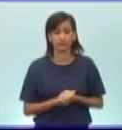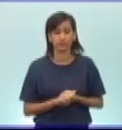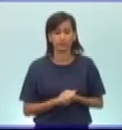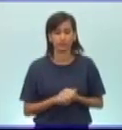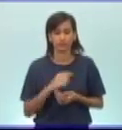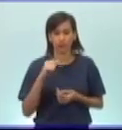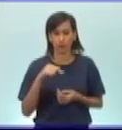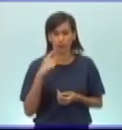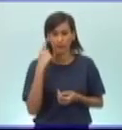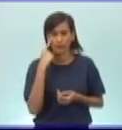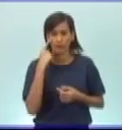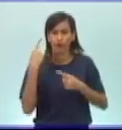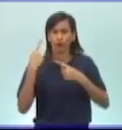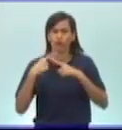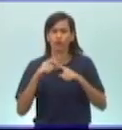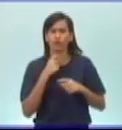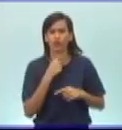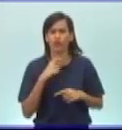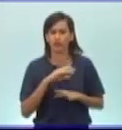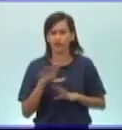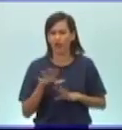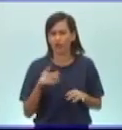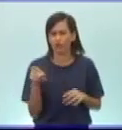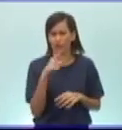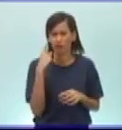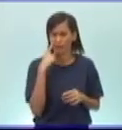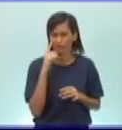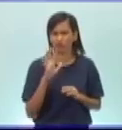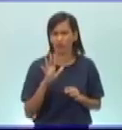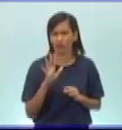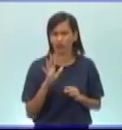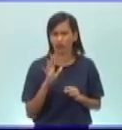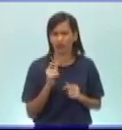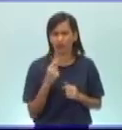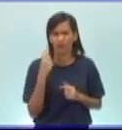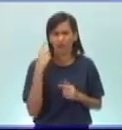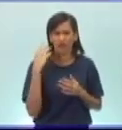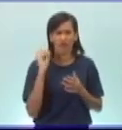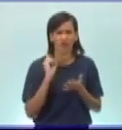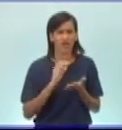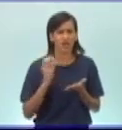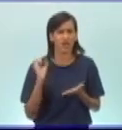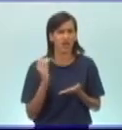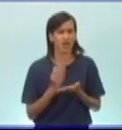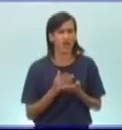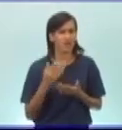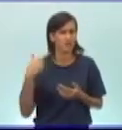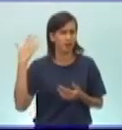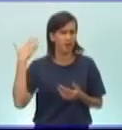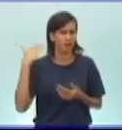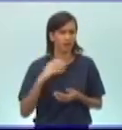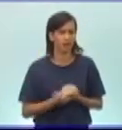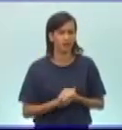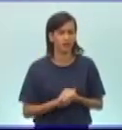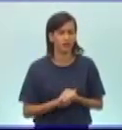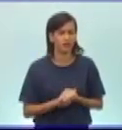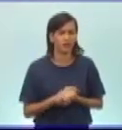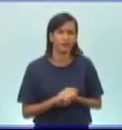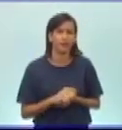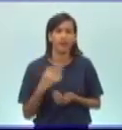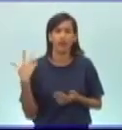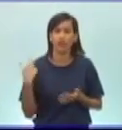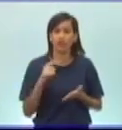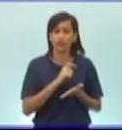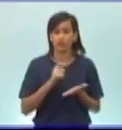Otro ejemplo ya visto en otras ocasiones de ejercicios en los cuales ustedes van a